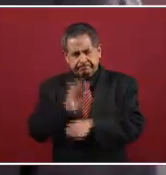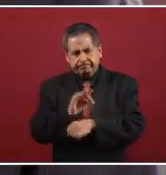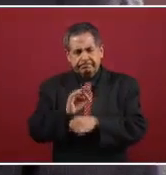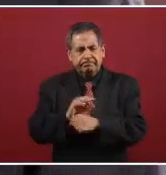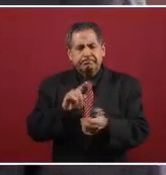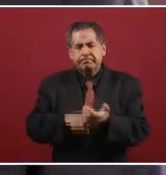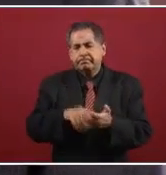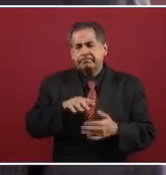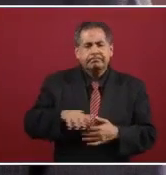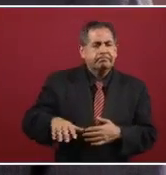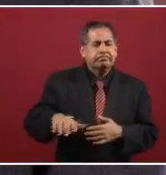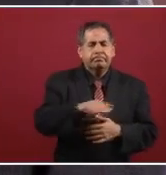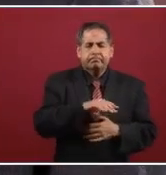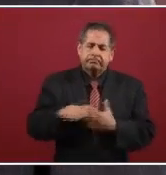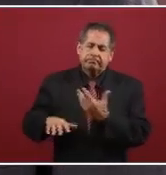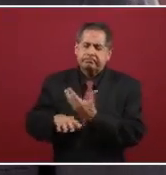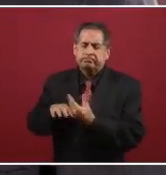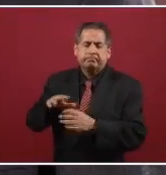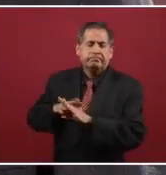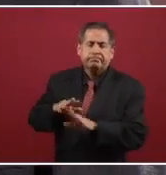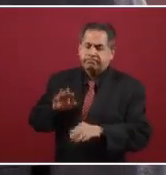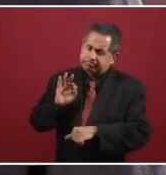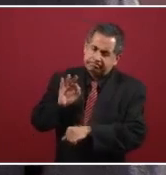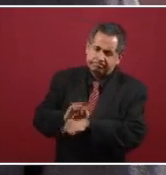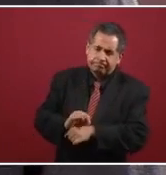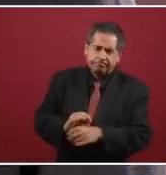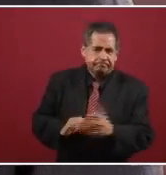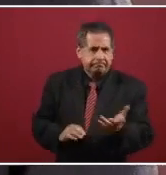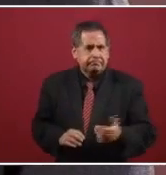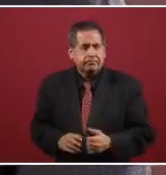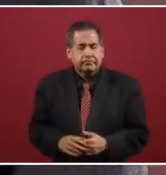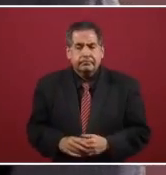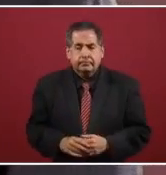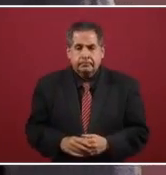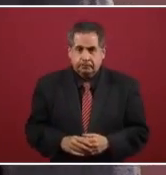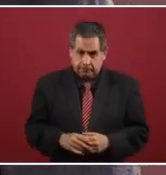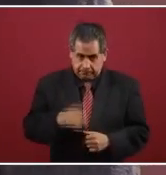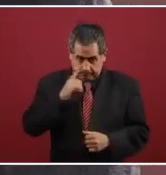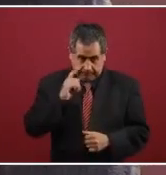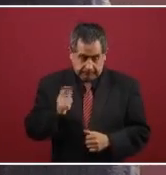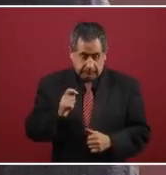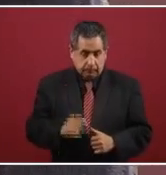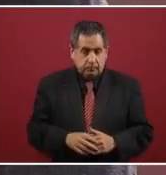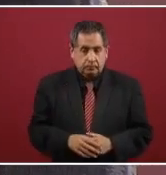los migrantes. Fíjense que